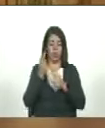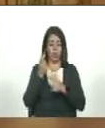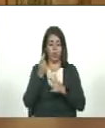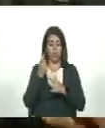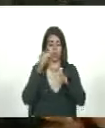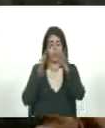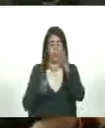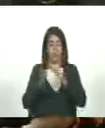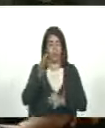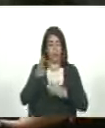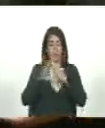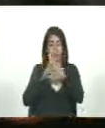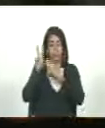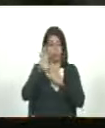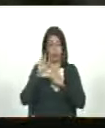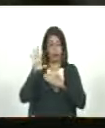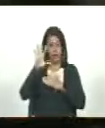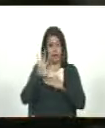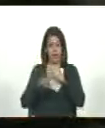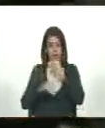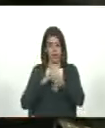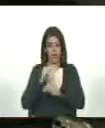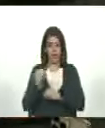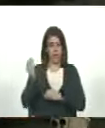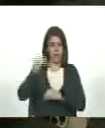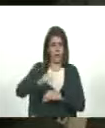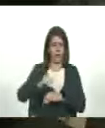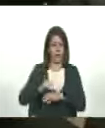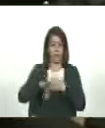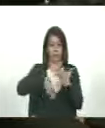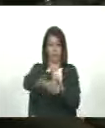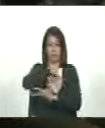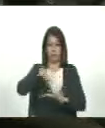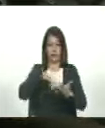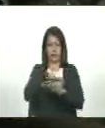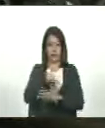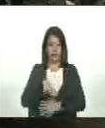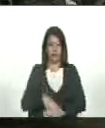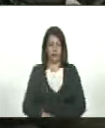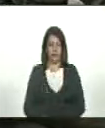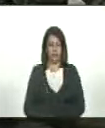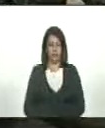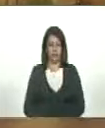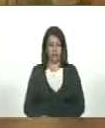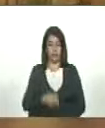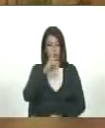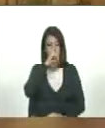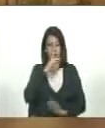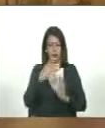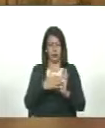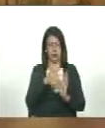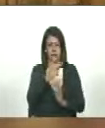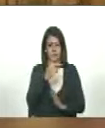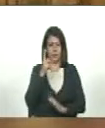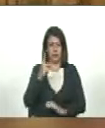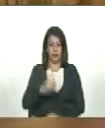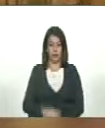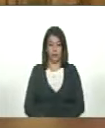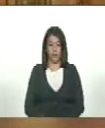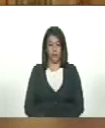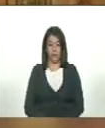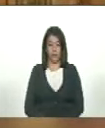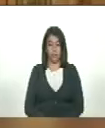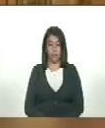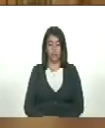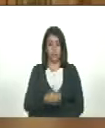legítimo contra Venezuela causó sus mayores estragos. Luego, año 2021, a